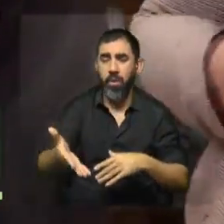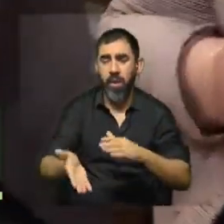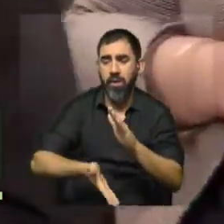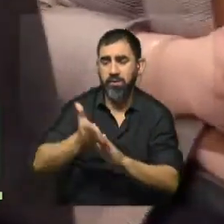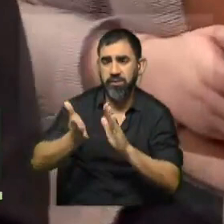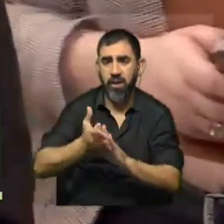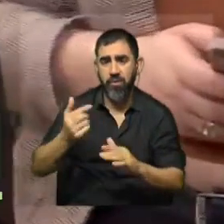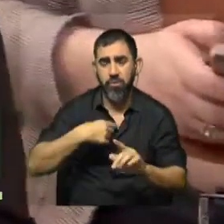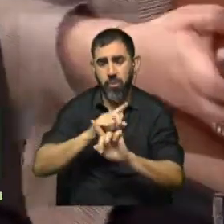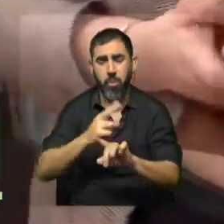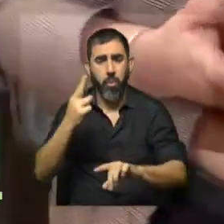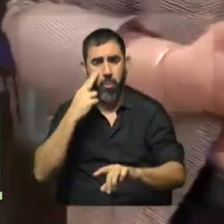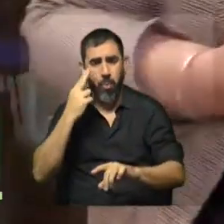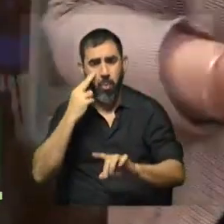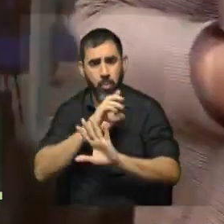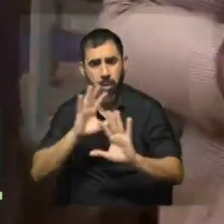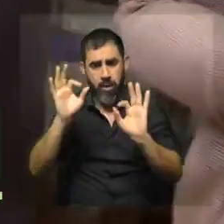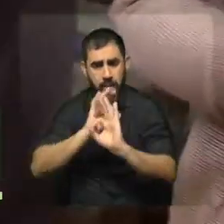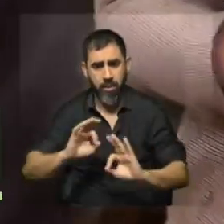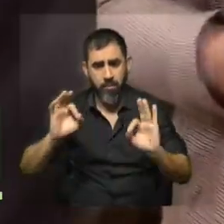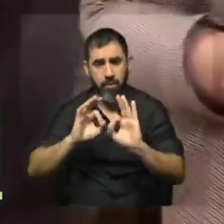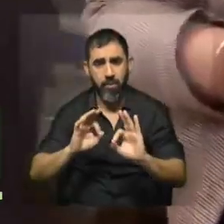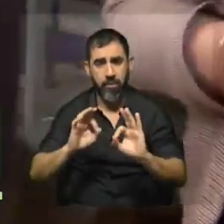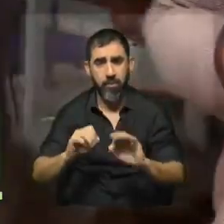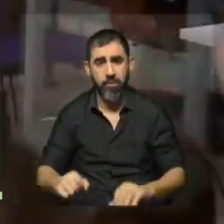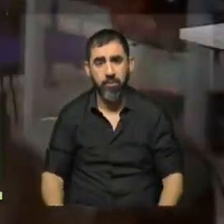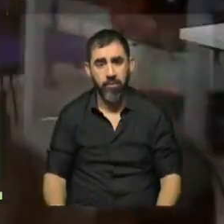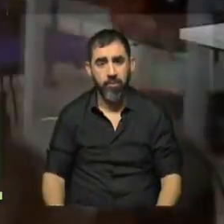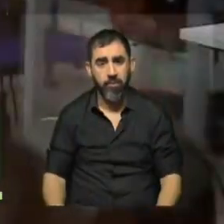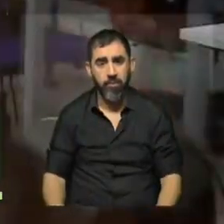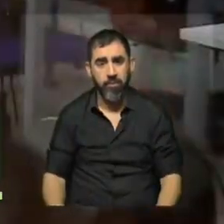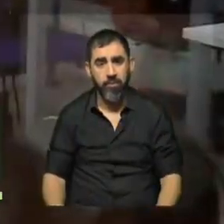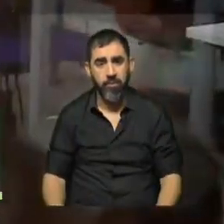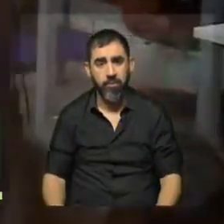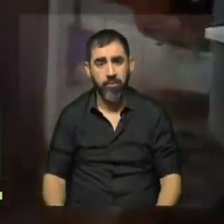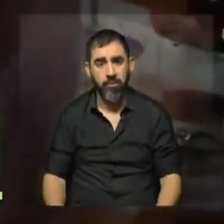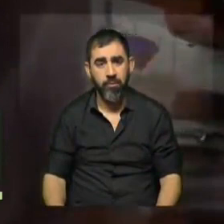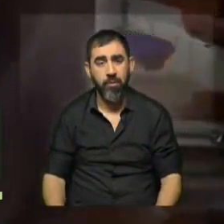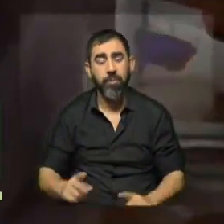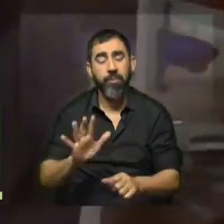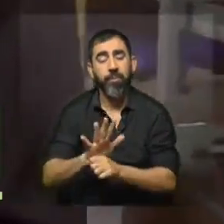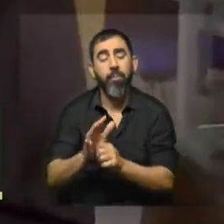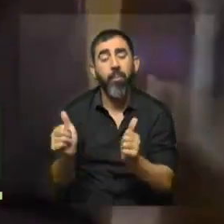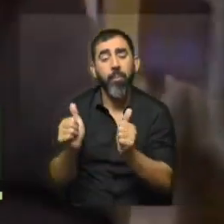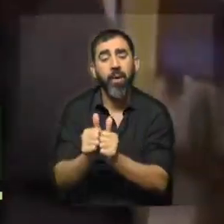quiera, yo no voy a tener problema ninguno, ni nada de nada, total. Hablas de tu pareja cuando te